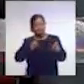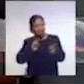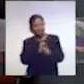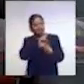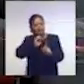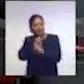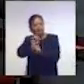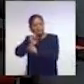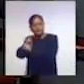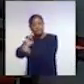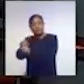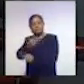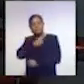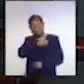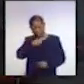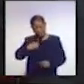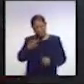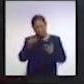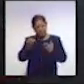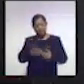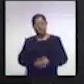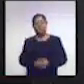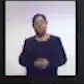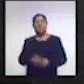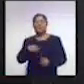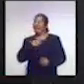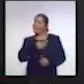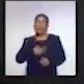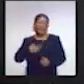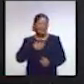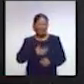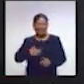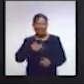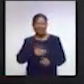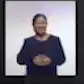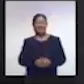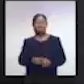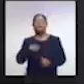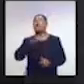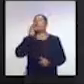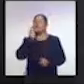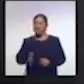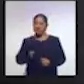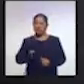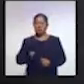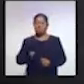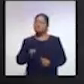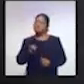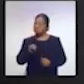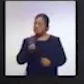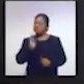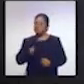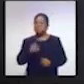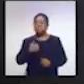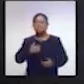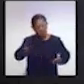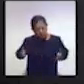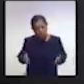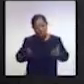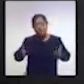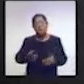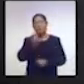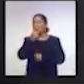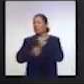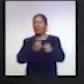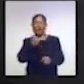a tocar las puertas que tengamos que tocar. Entonces, yo estoy muy contenta, acepto el reto, vamos a seguir, es un año este